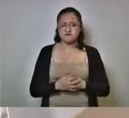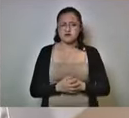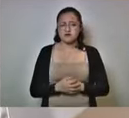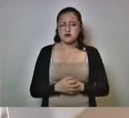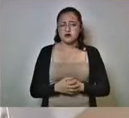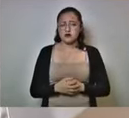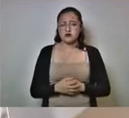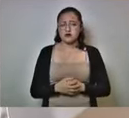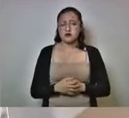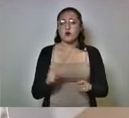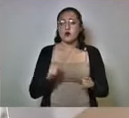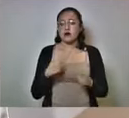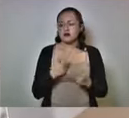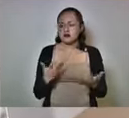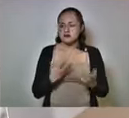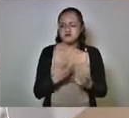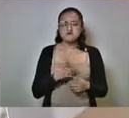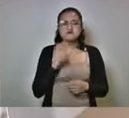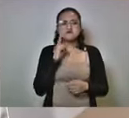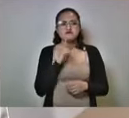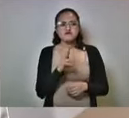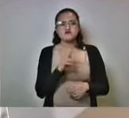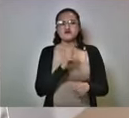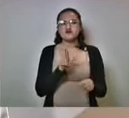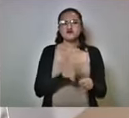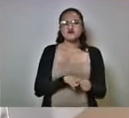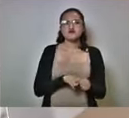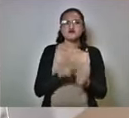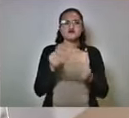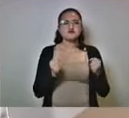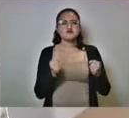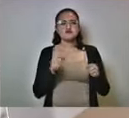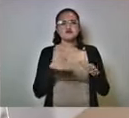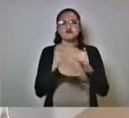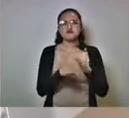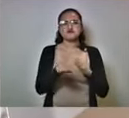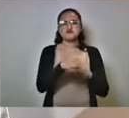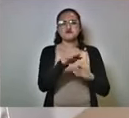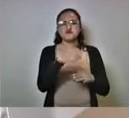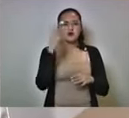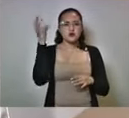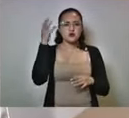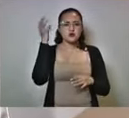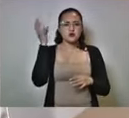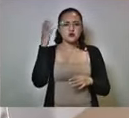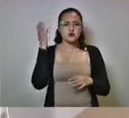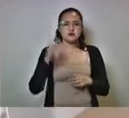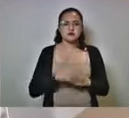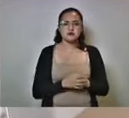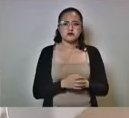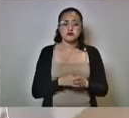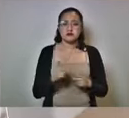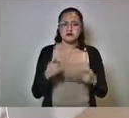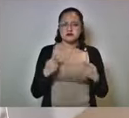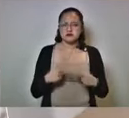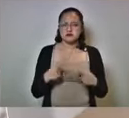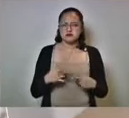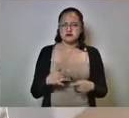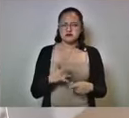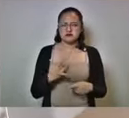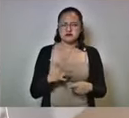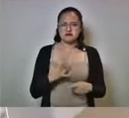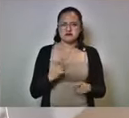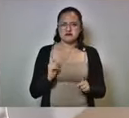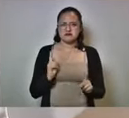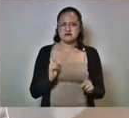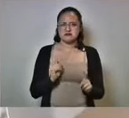Cuando se realizaba un patrullaje en San Martín Texmelucan, una persona se sintió que estaban tras de él